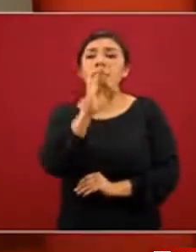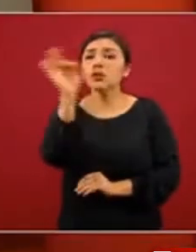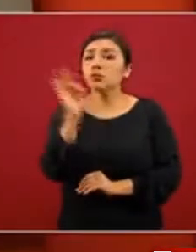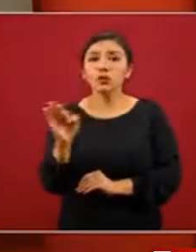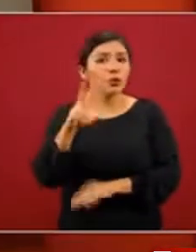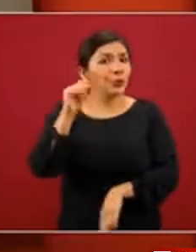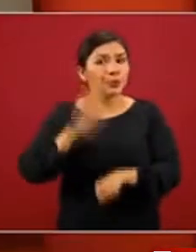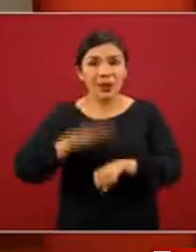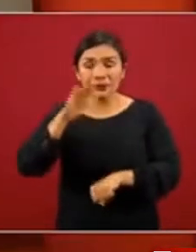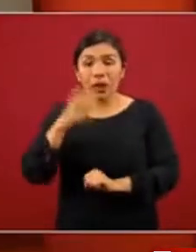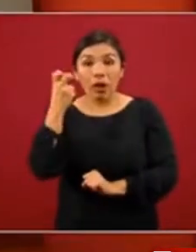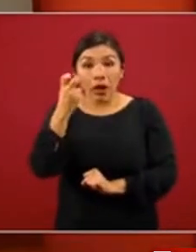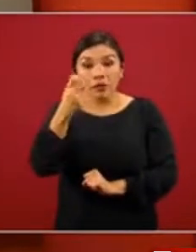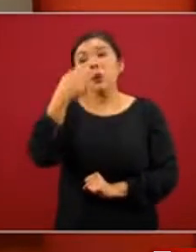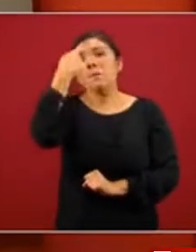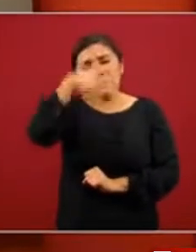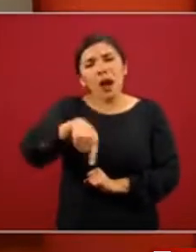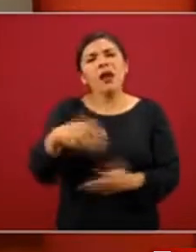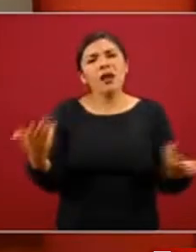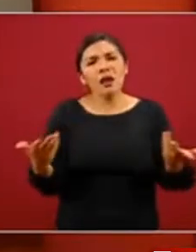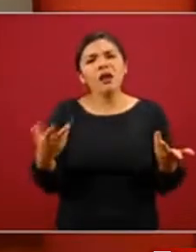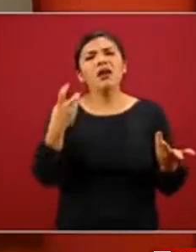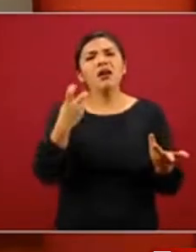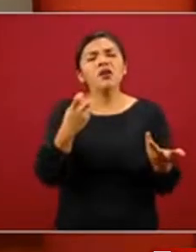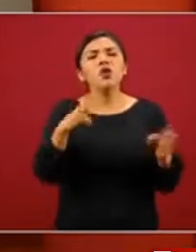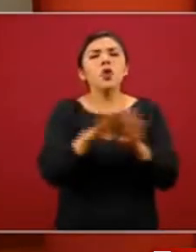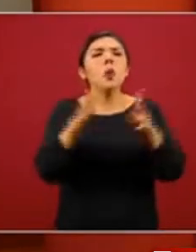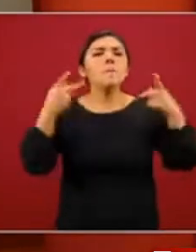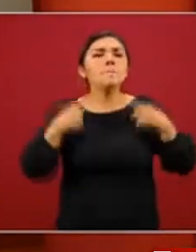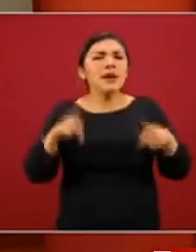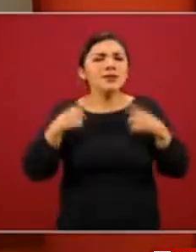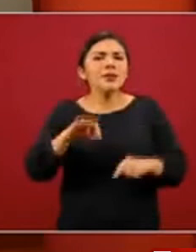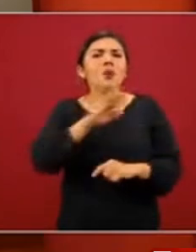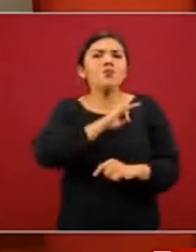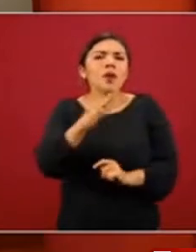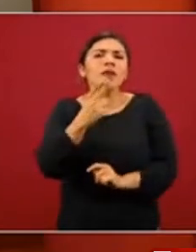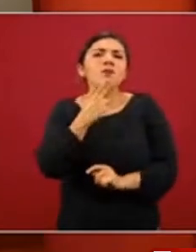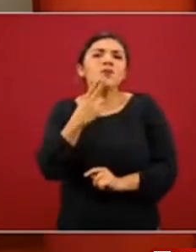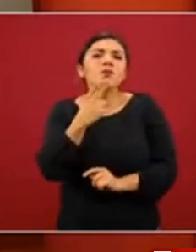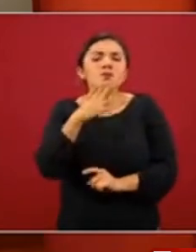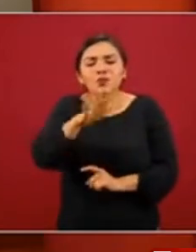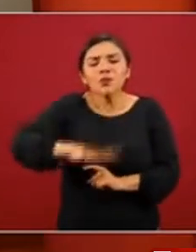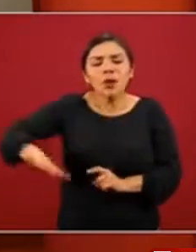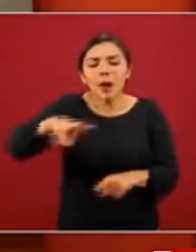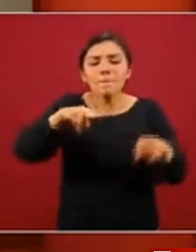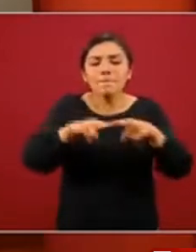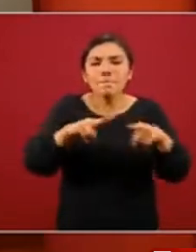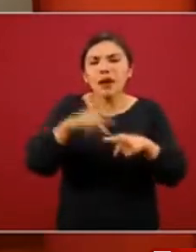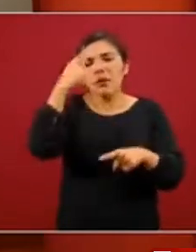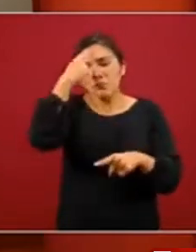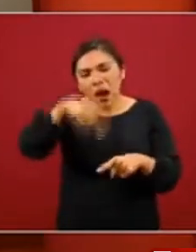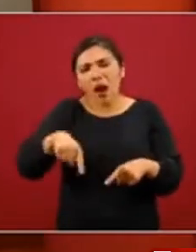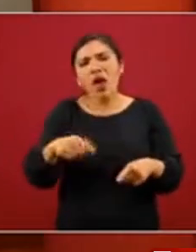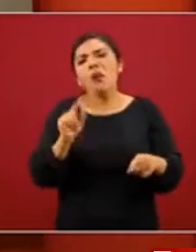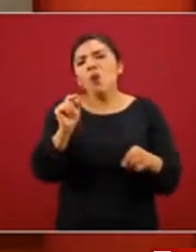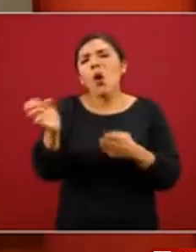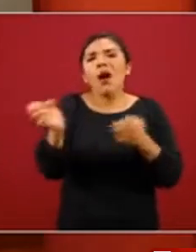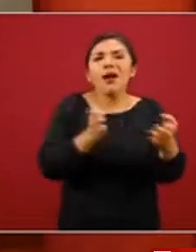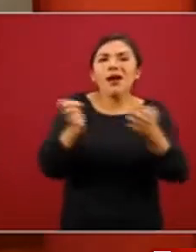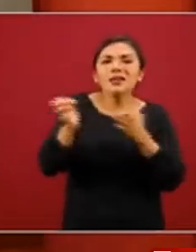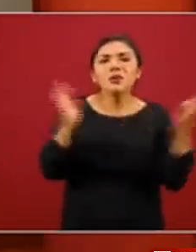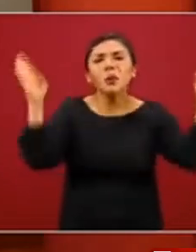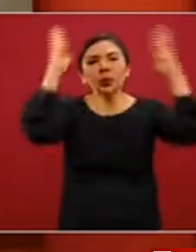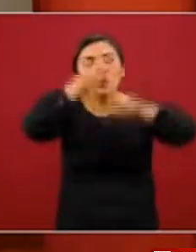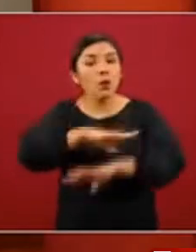25%, y esto con la intención de que las personas puedan utilizarlos básicamente para poder realizar un poco de